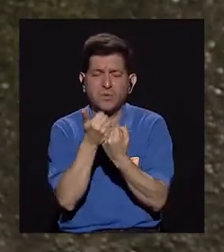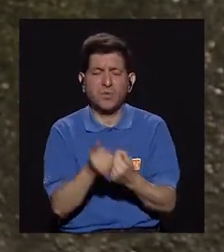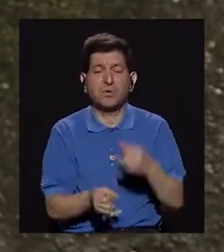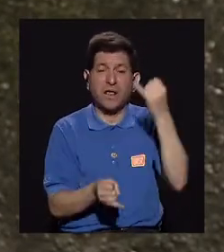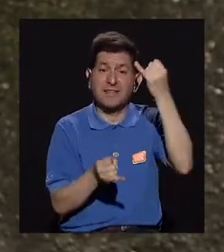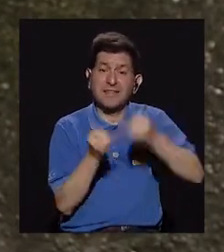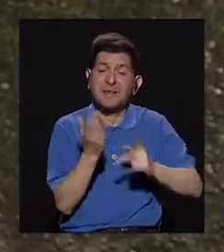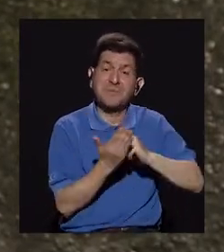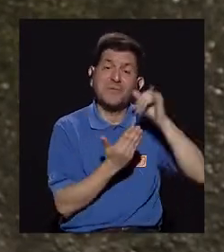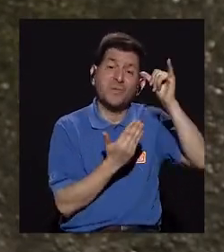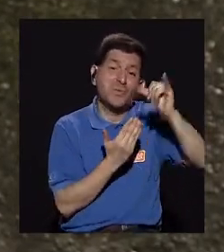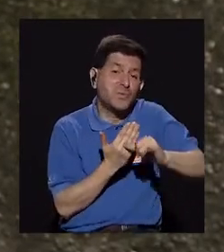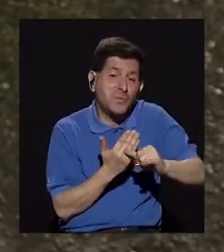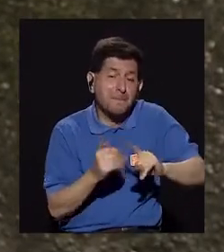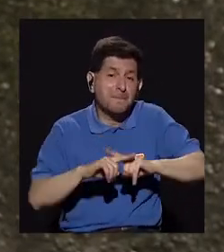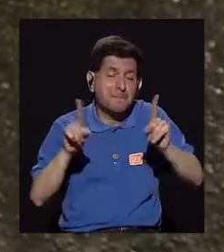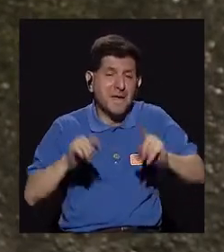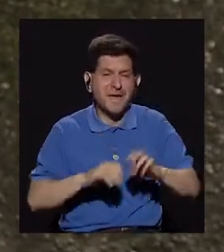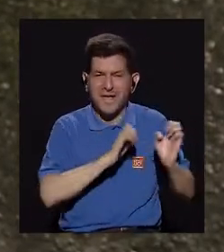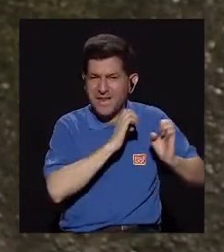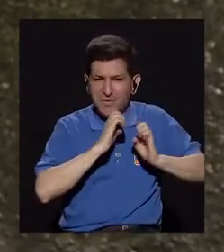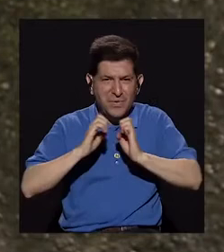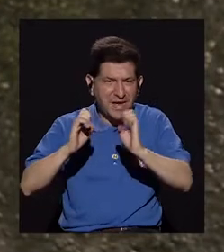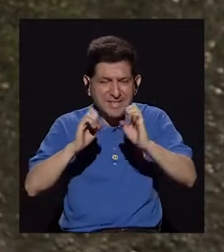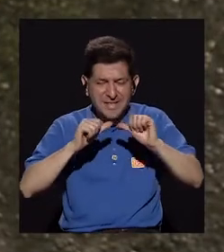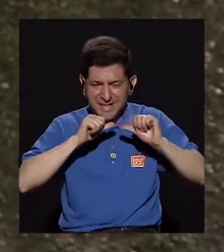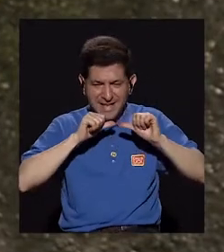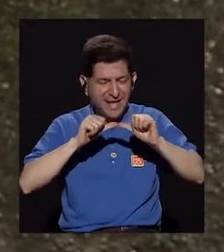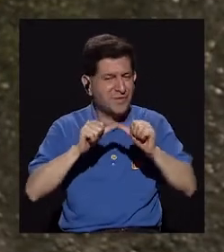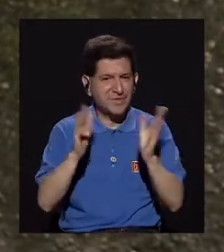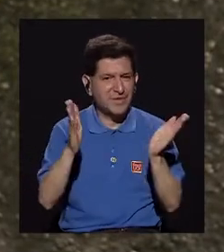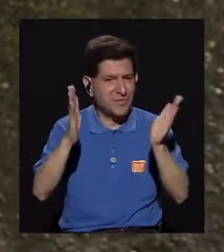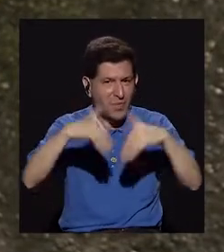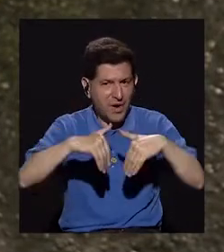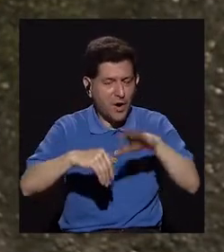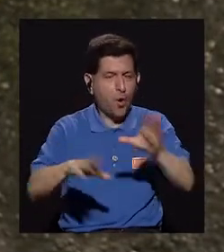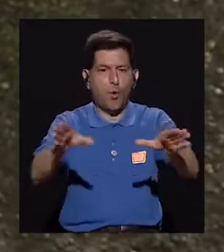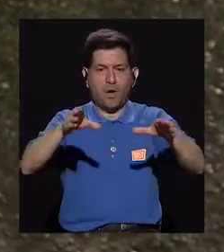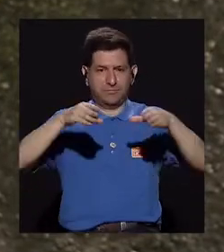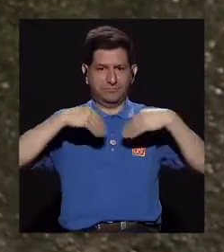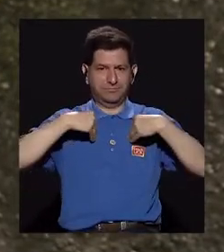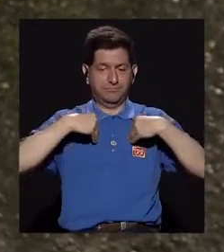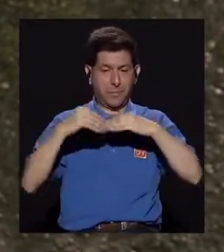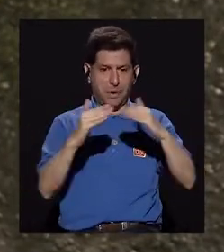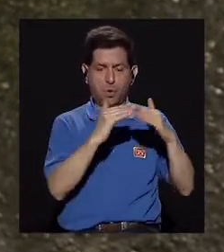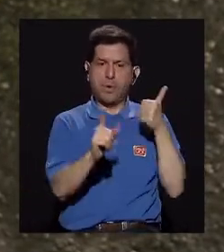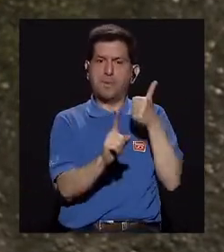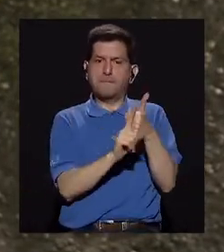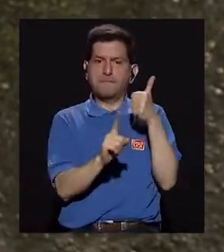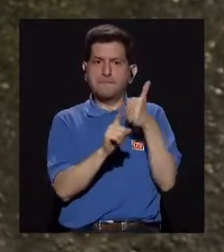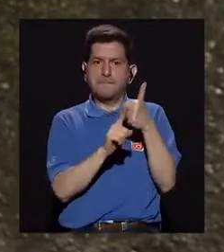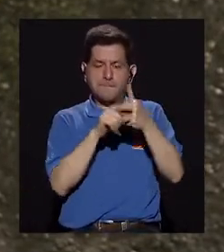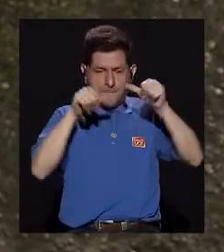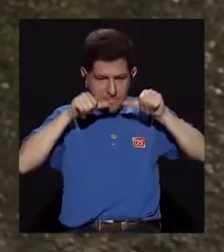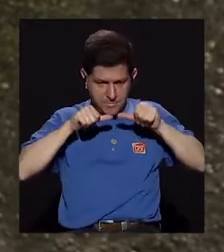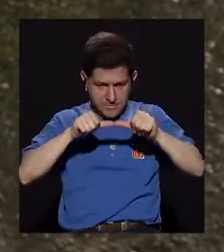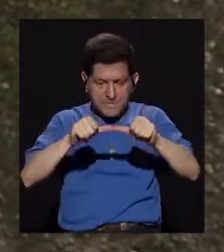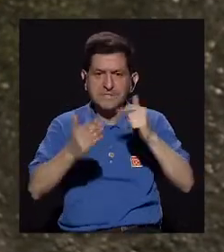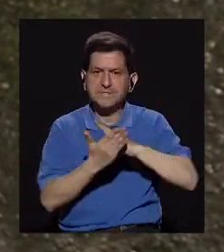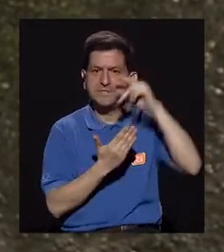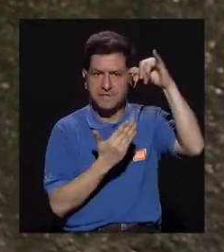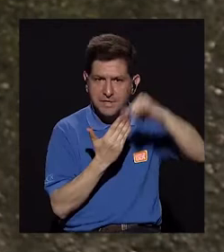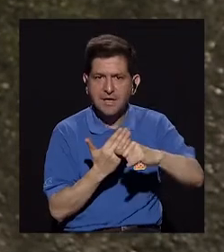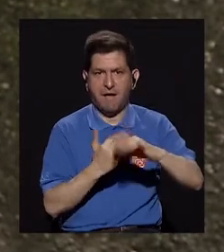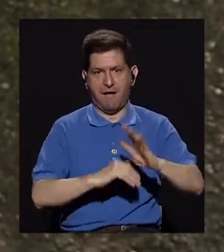acabó el proyecto, no quedó una estrategia de continuidad y de apropiación para que la comunidad pueda continuar el